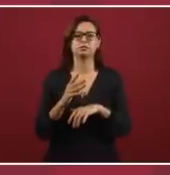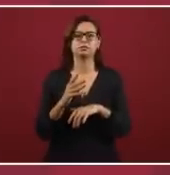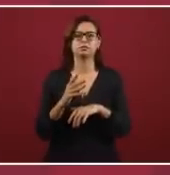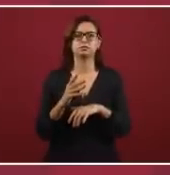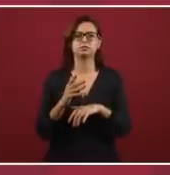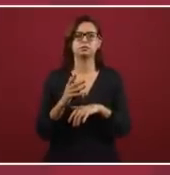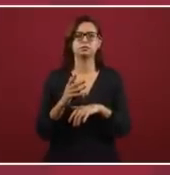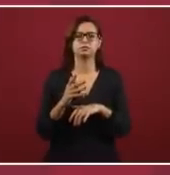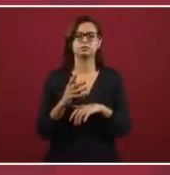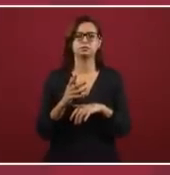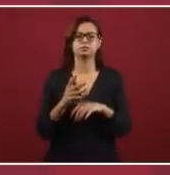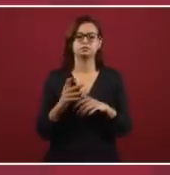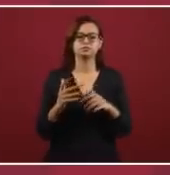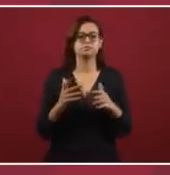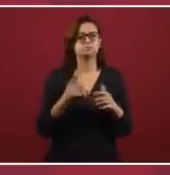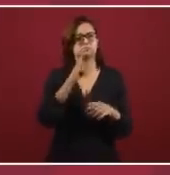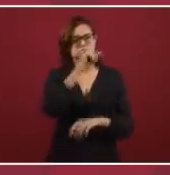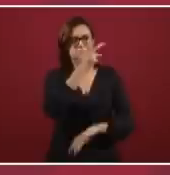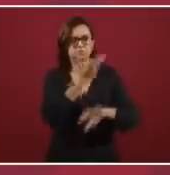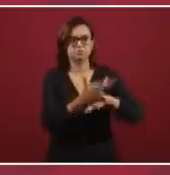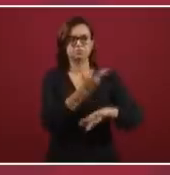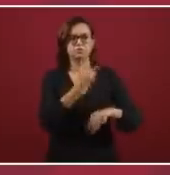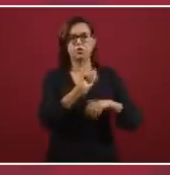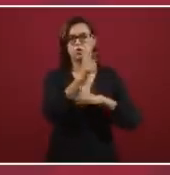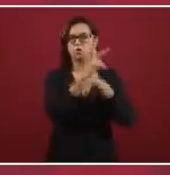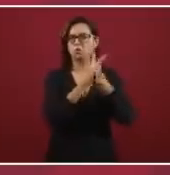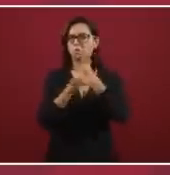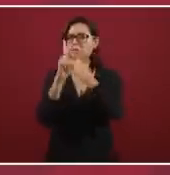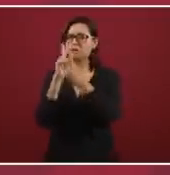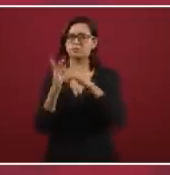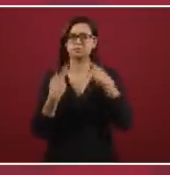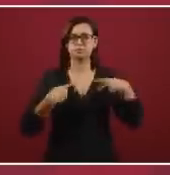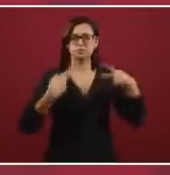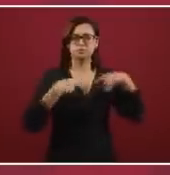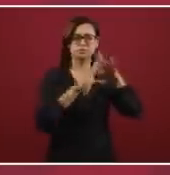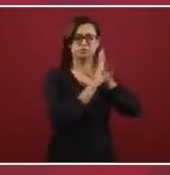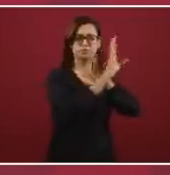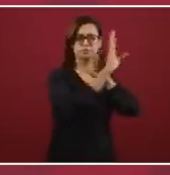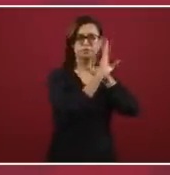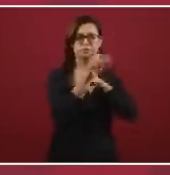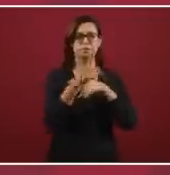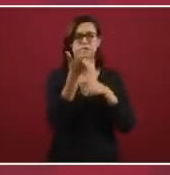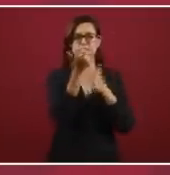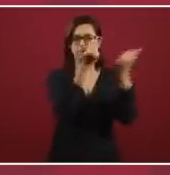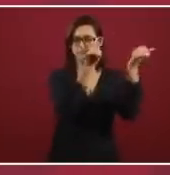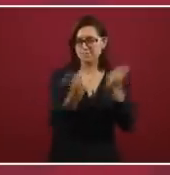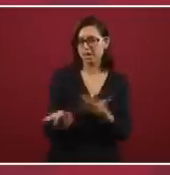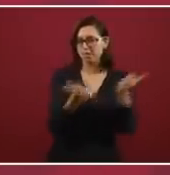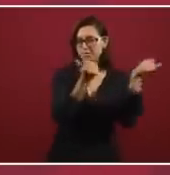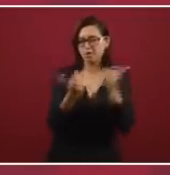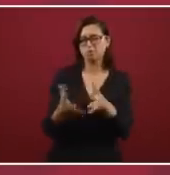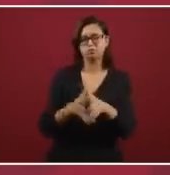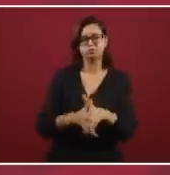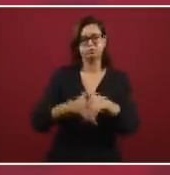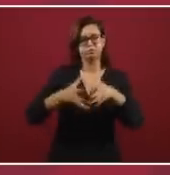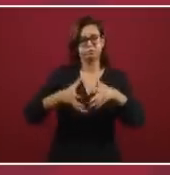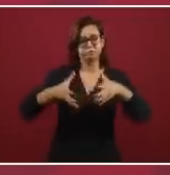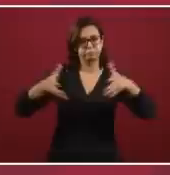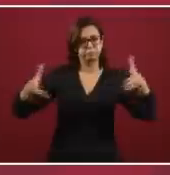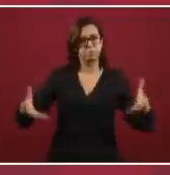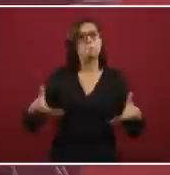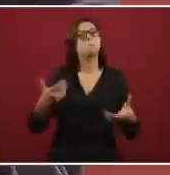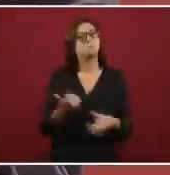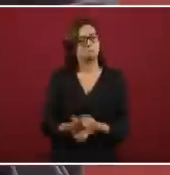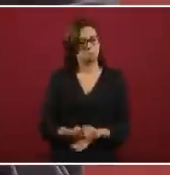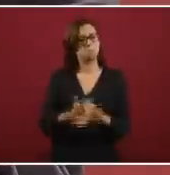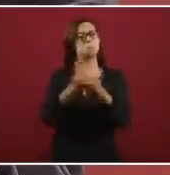los volúmenes de remesas, lo que envían nuestros paisanos, que está creciendo